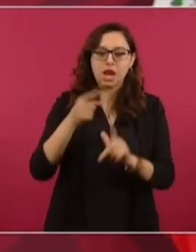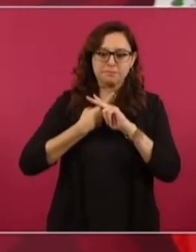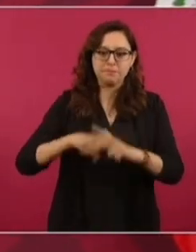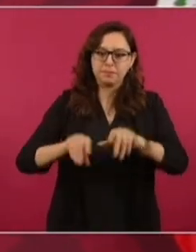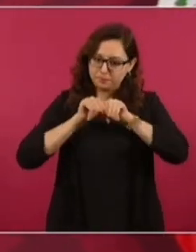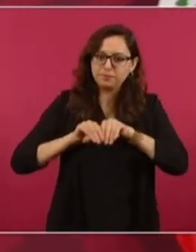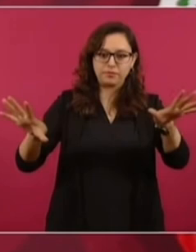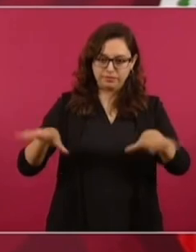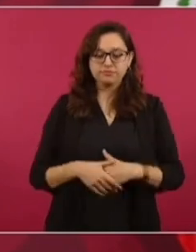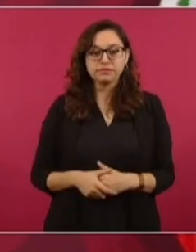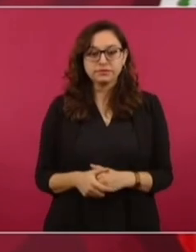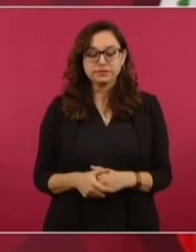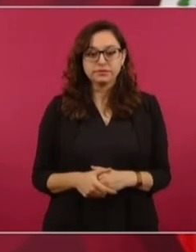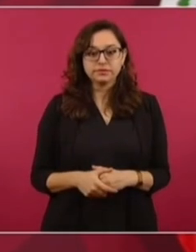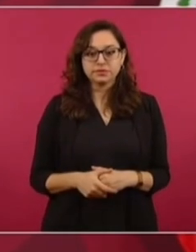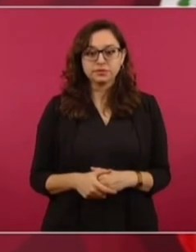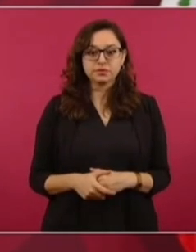mañana.